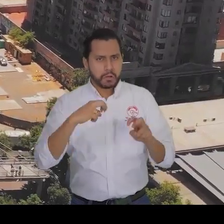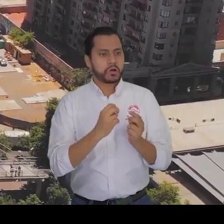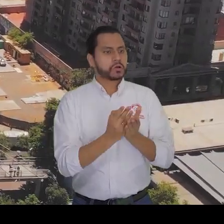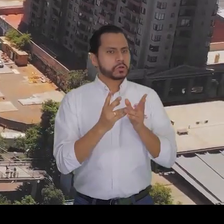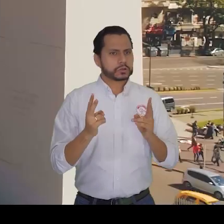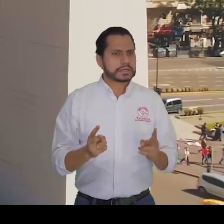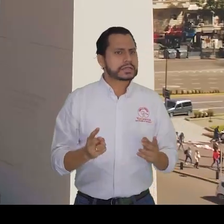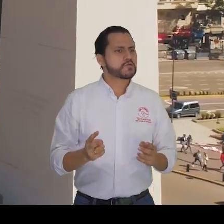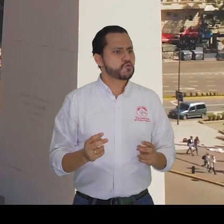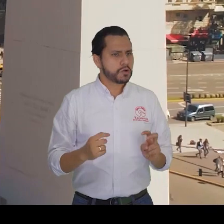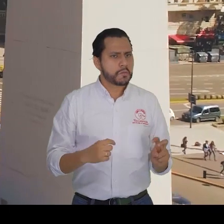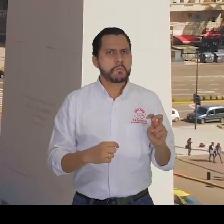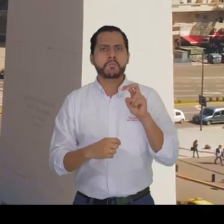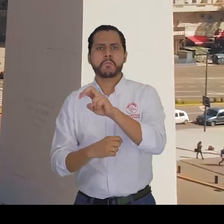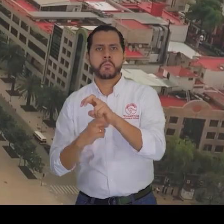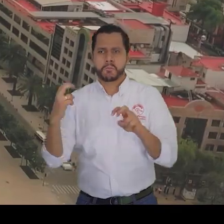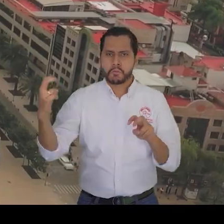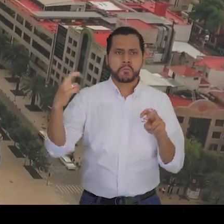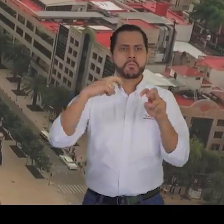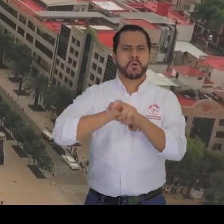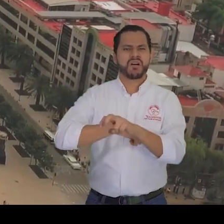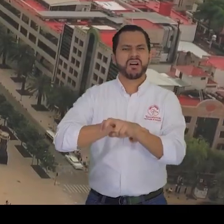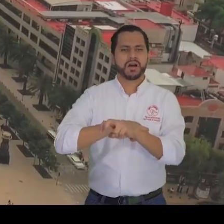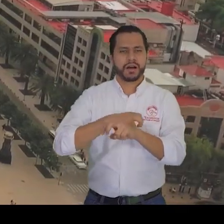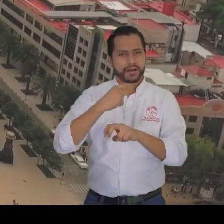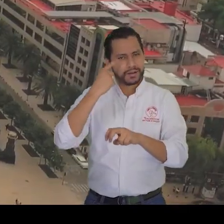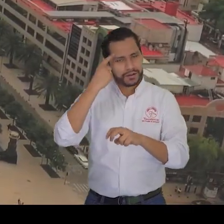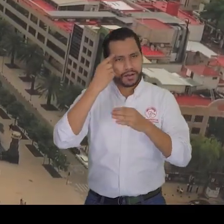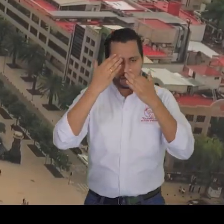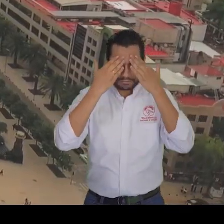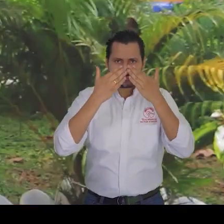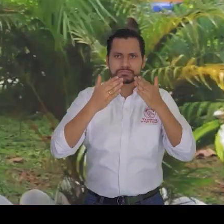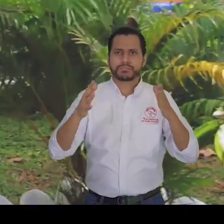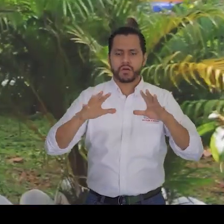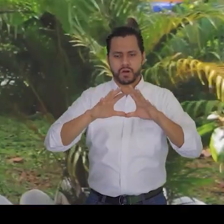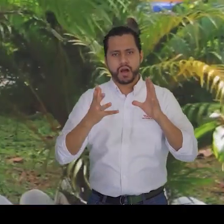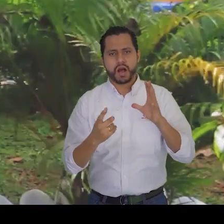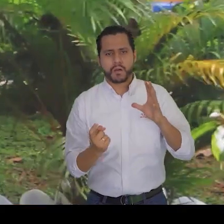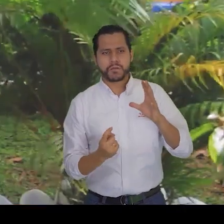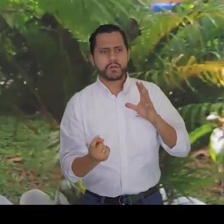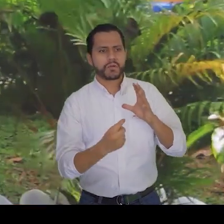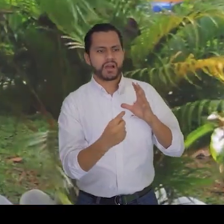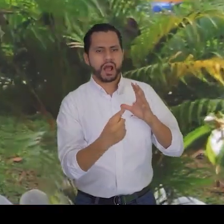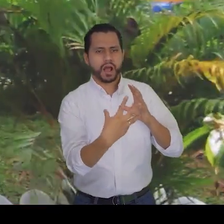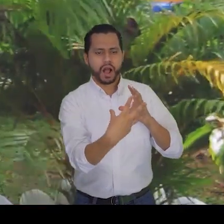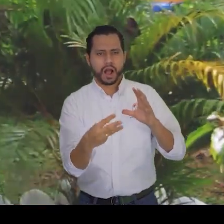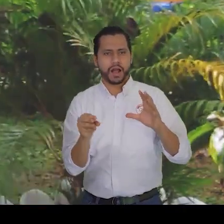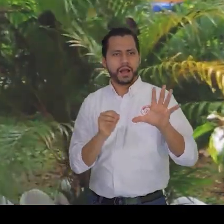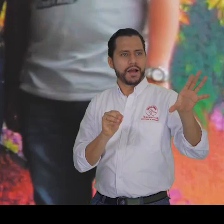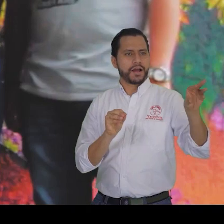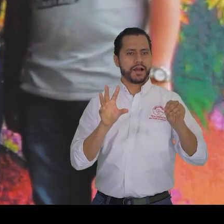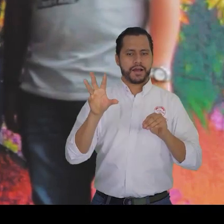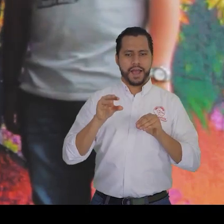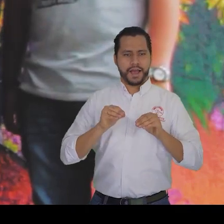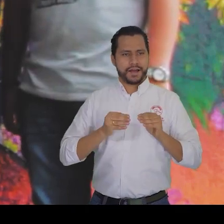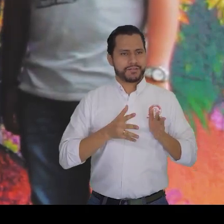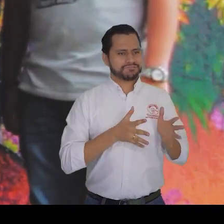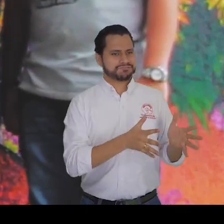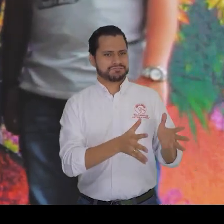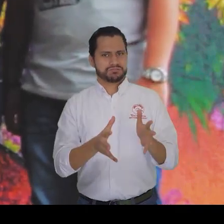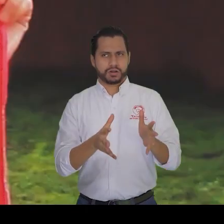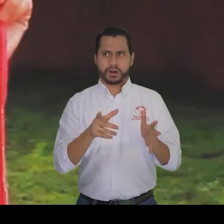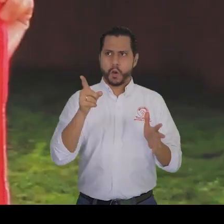con otras instituciones nacionales e internacionales, enriqueciendo los procesos de enseñanza e investigación desde